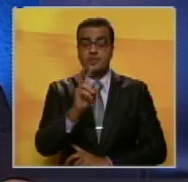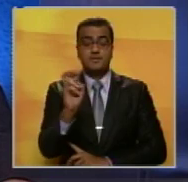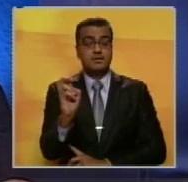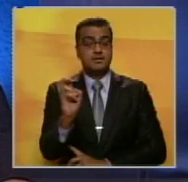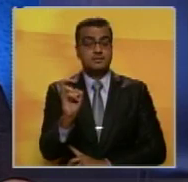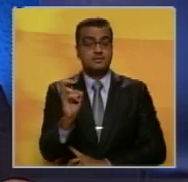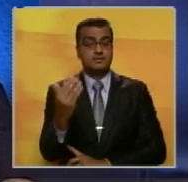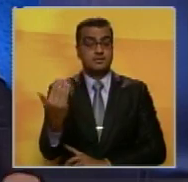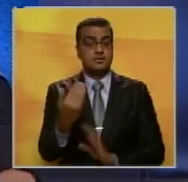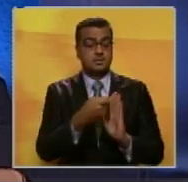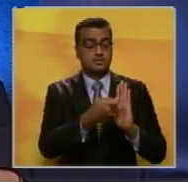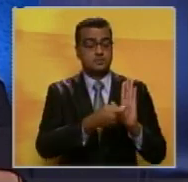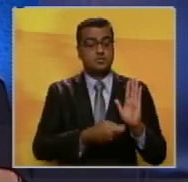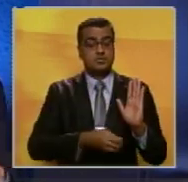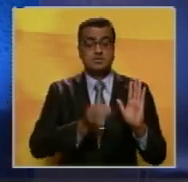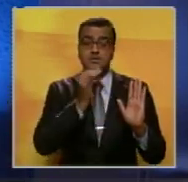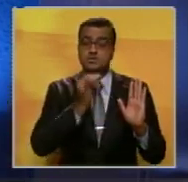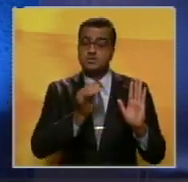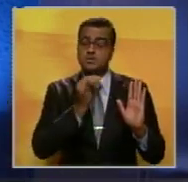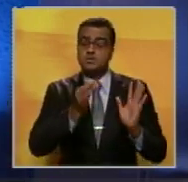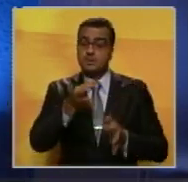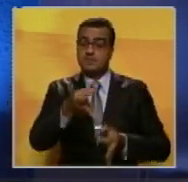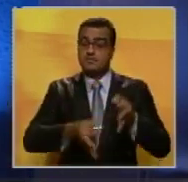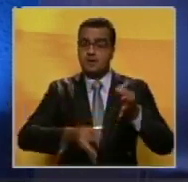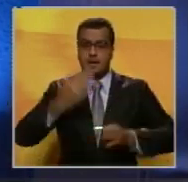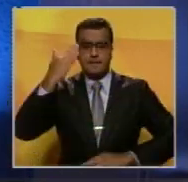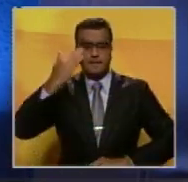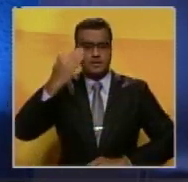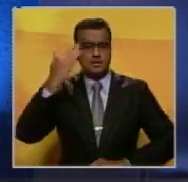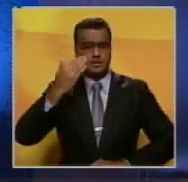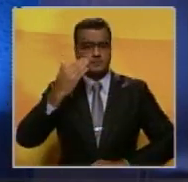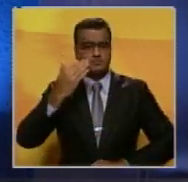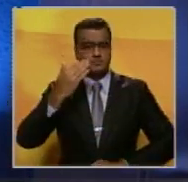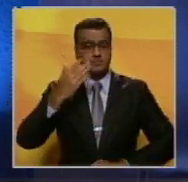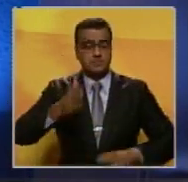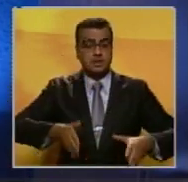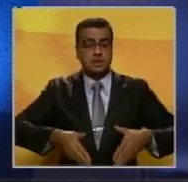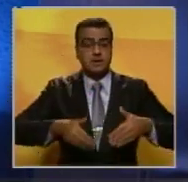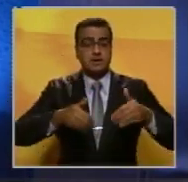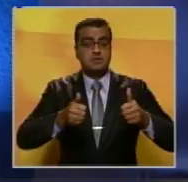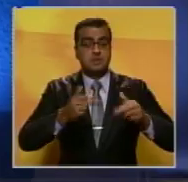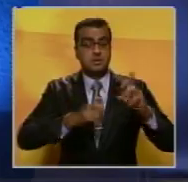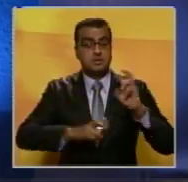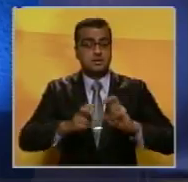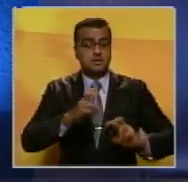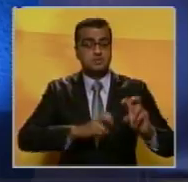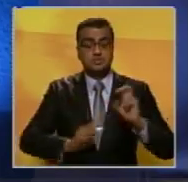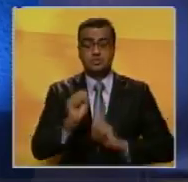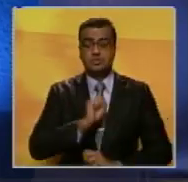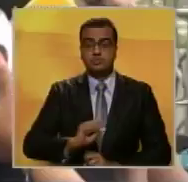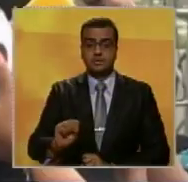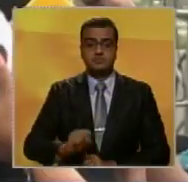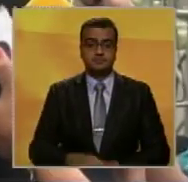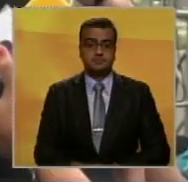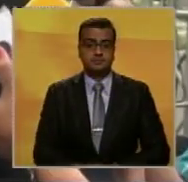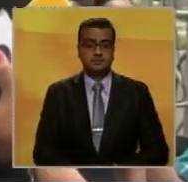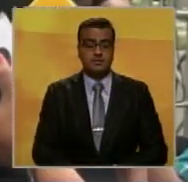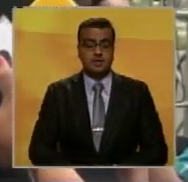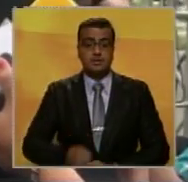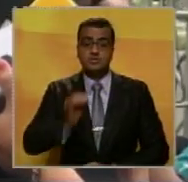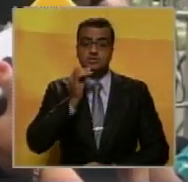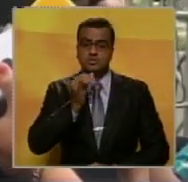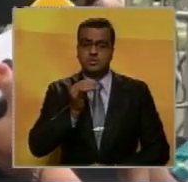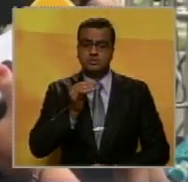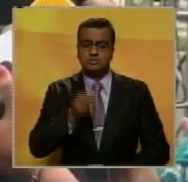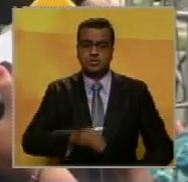viernes recibió una notificación por parte de la Fiscalía Militar donde se le da inicio a una investigación en su contra. Esta notificación